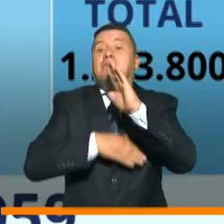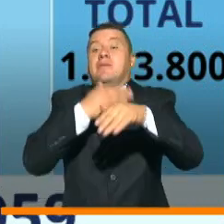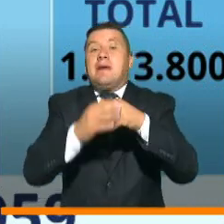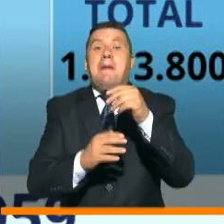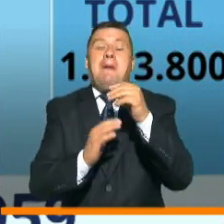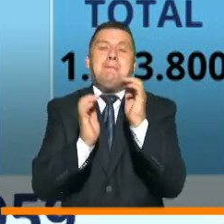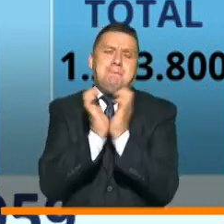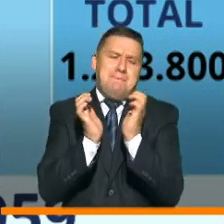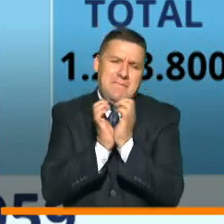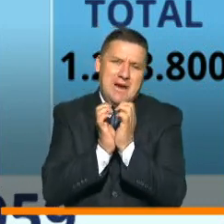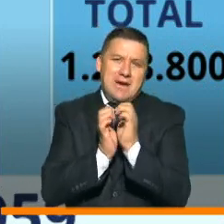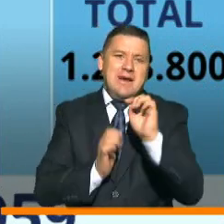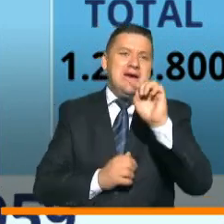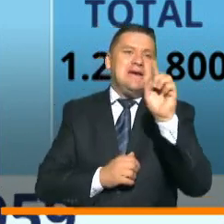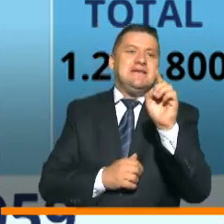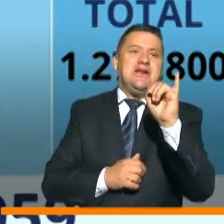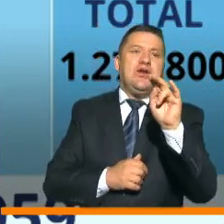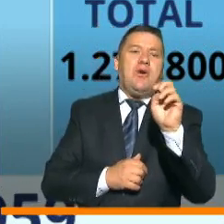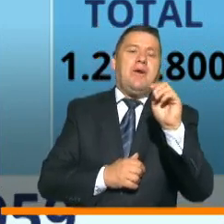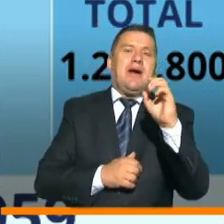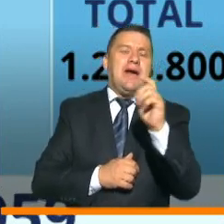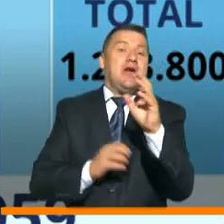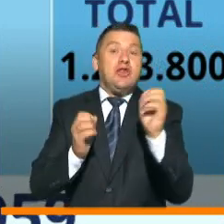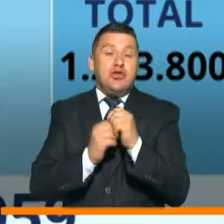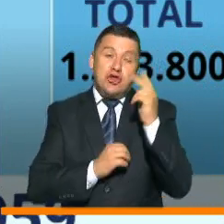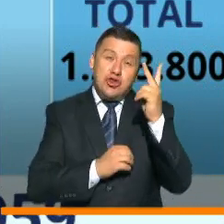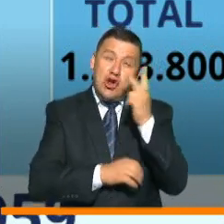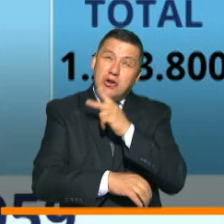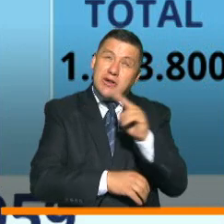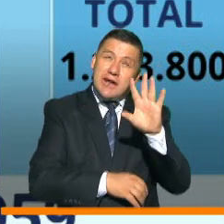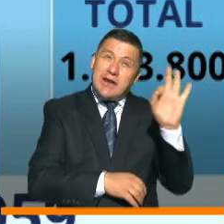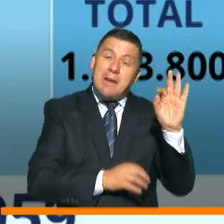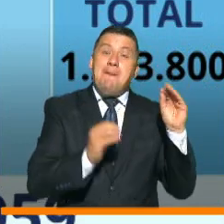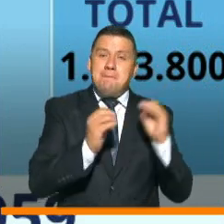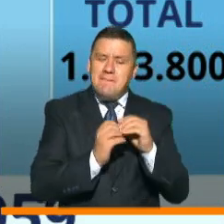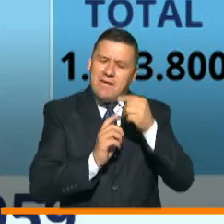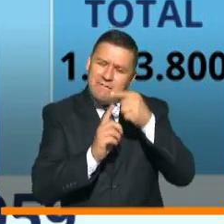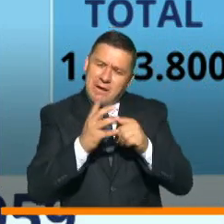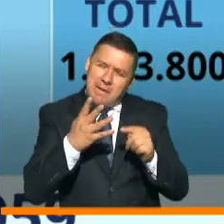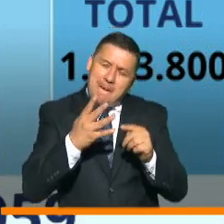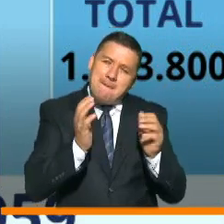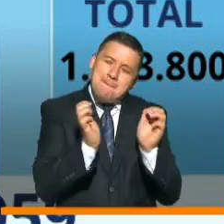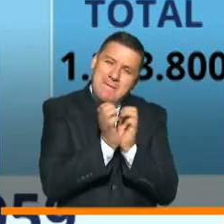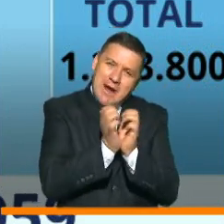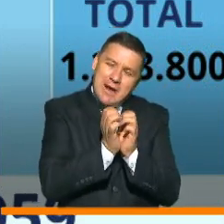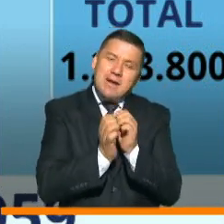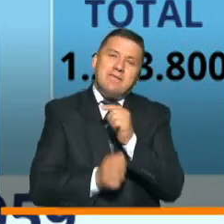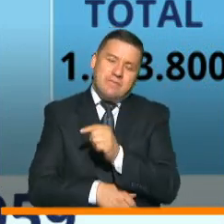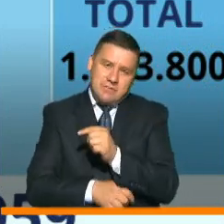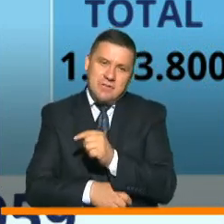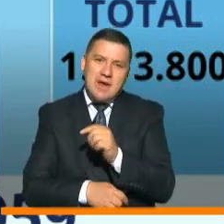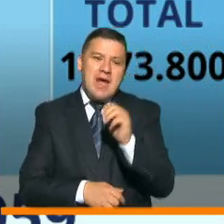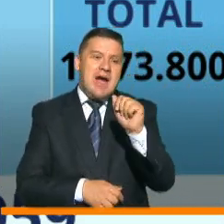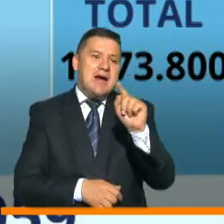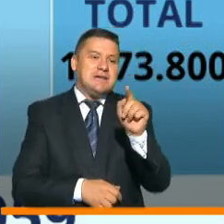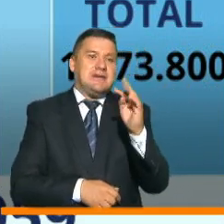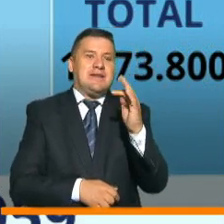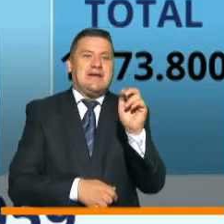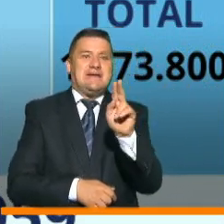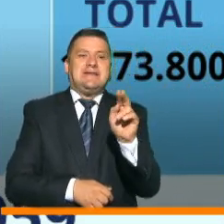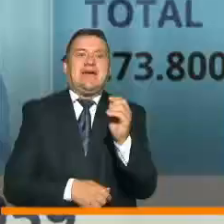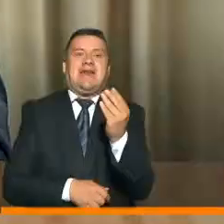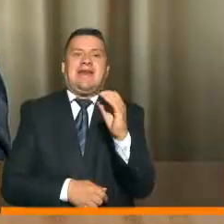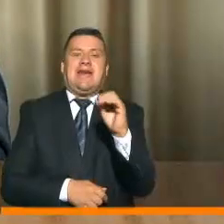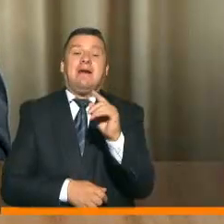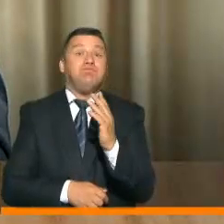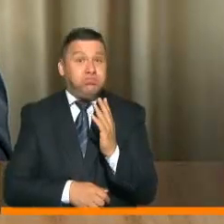mes de mayo de Sinovac, 2.500 finalizando el mes de mayo y 200.000 del mecanismo bilateral AstraZeneca. Esto es